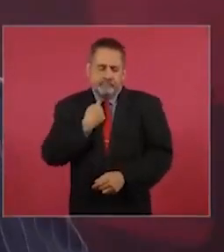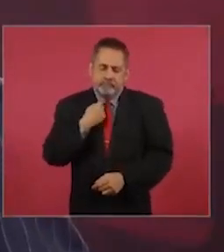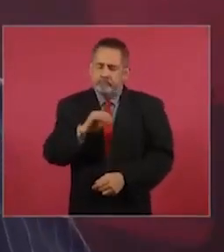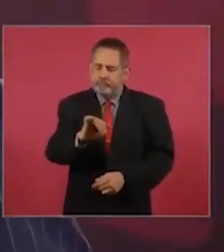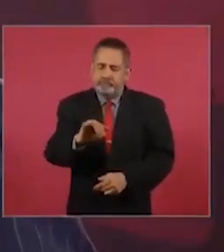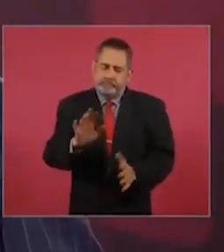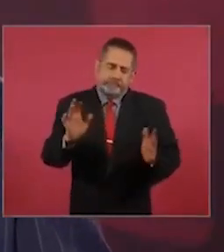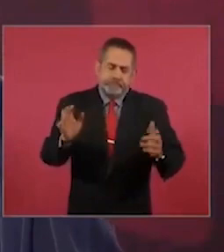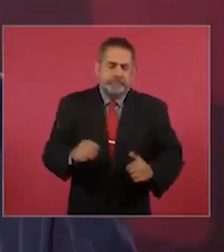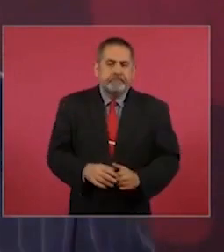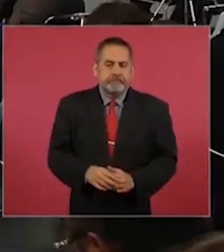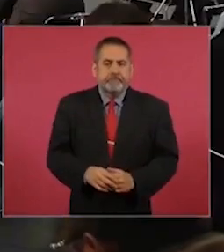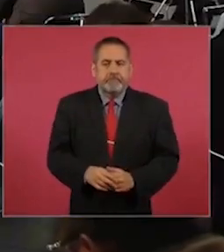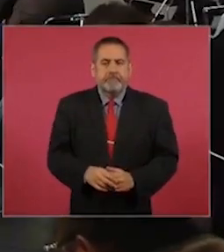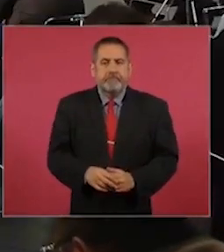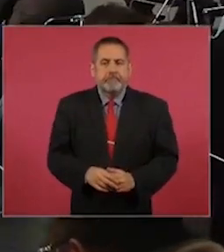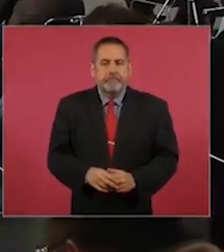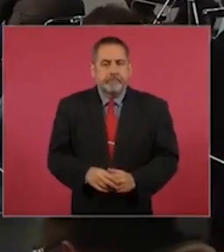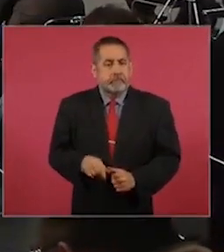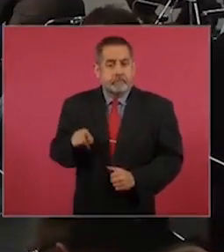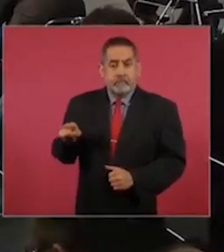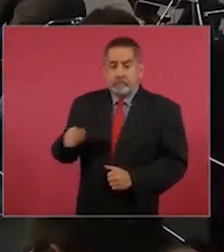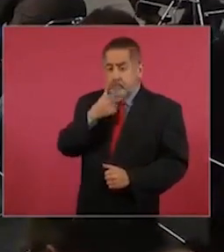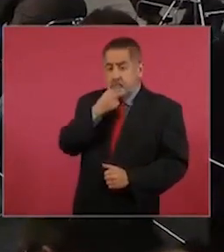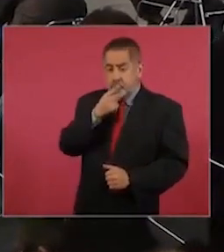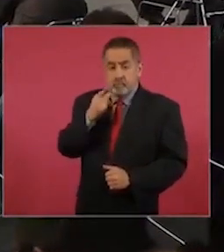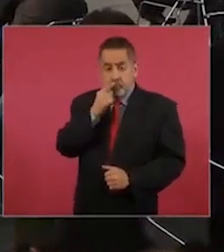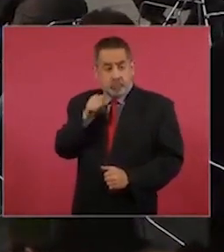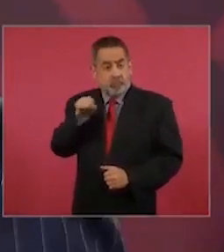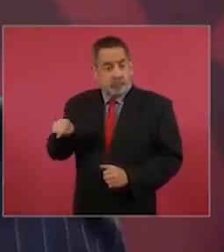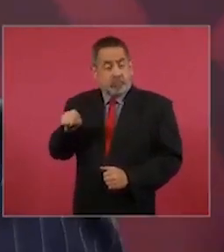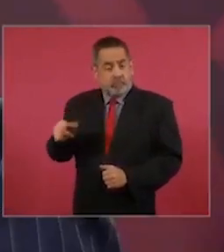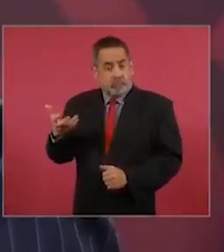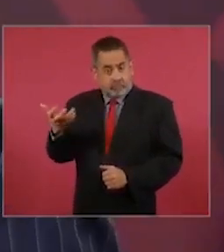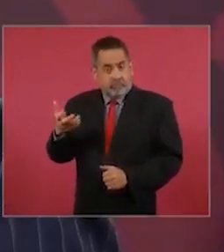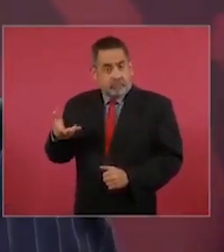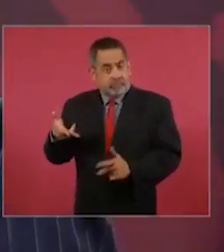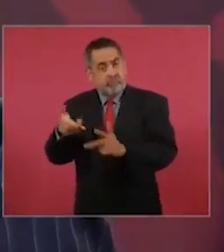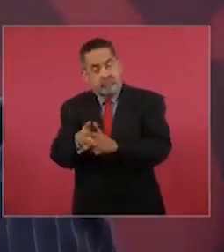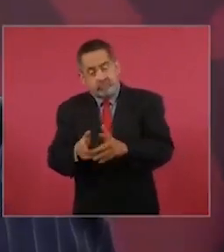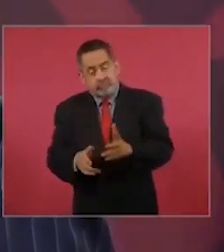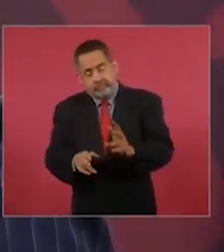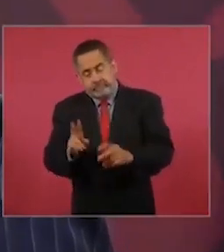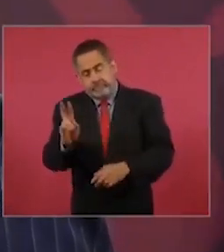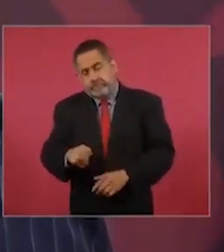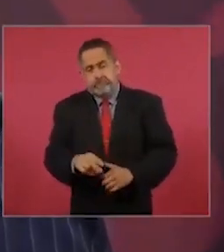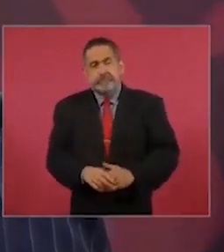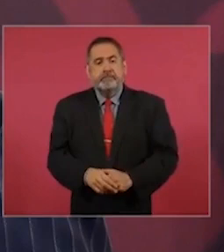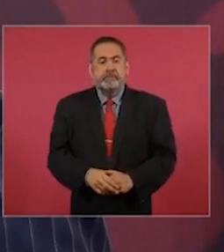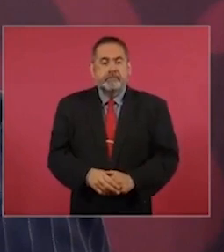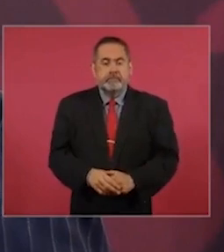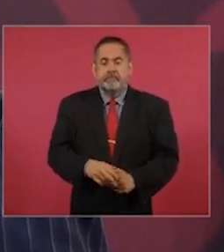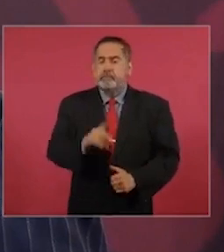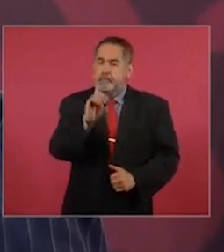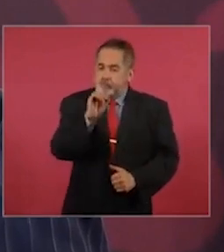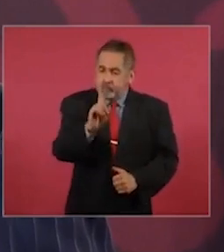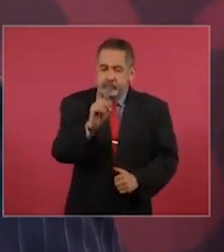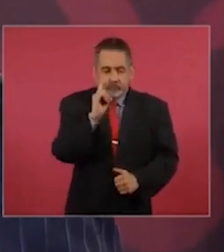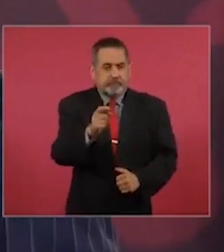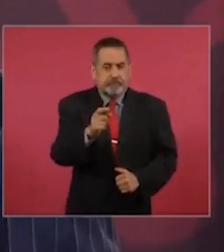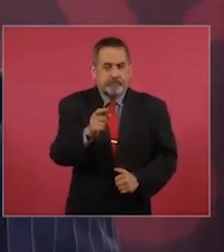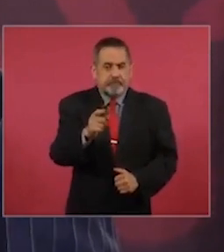presidente garantizó que se castigará a todos los responsables por la fuga y le pidió al policía que se entregue. Nada más que tenemos